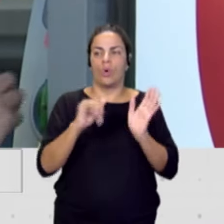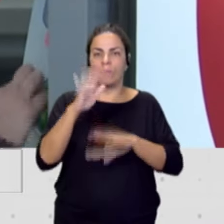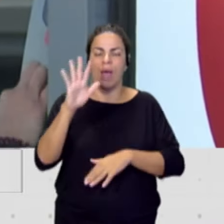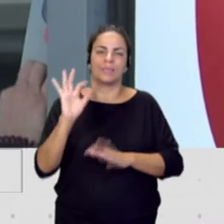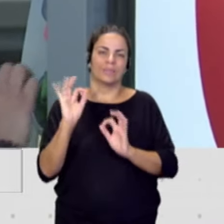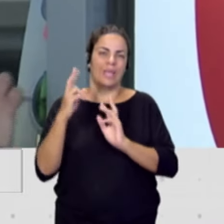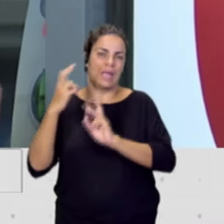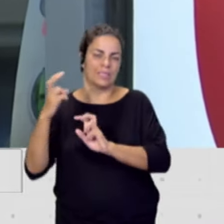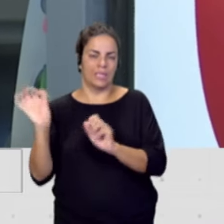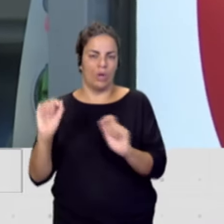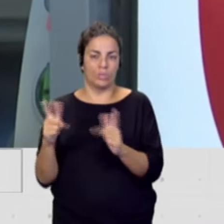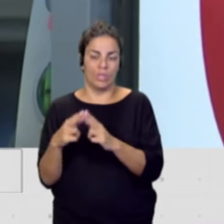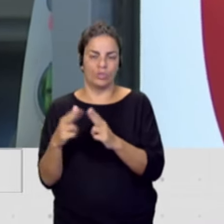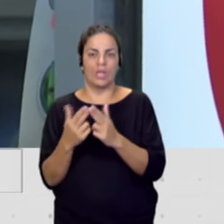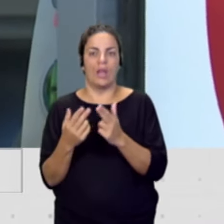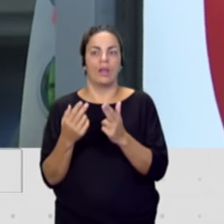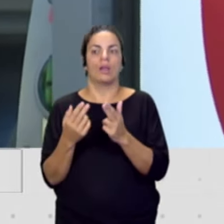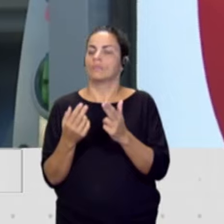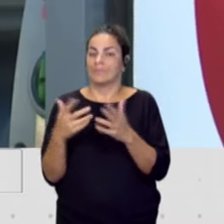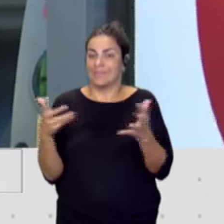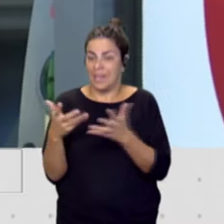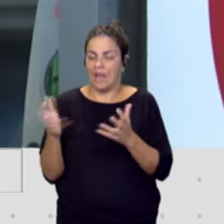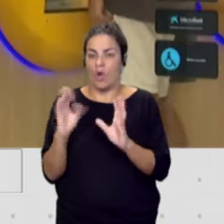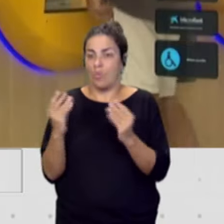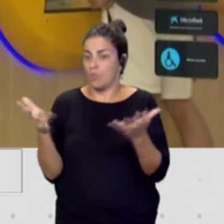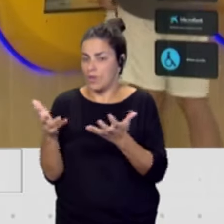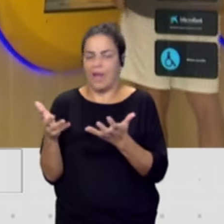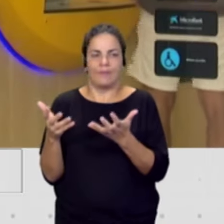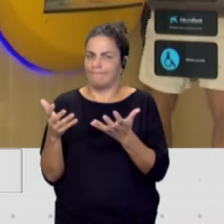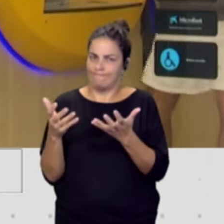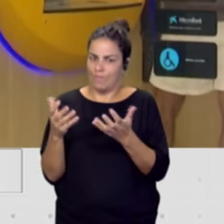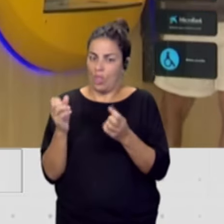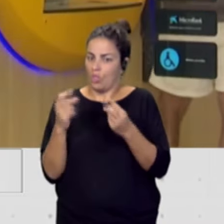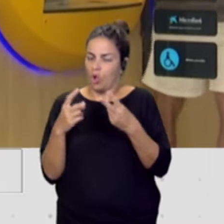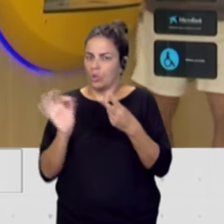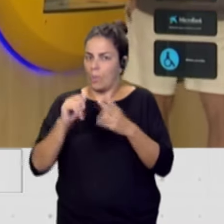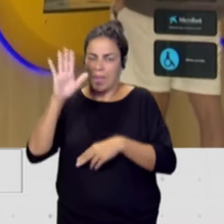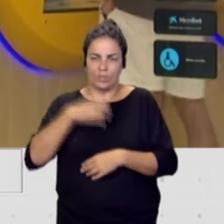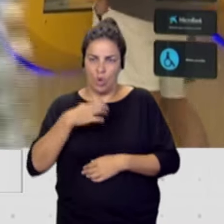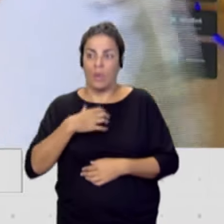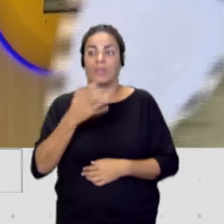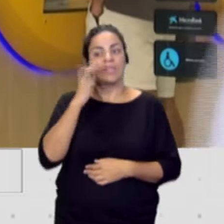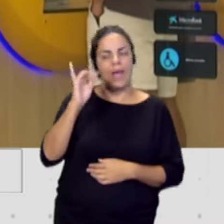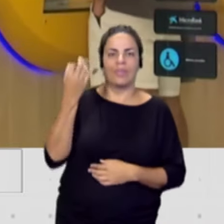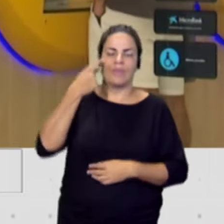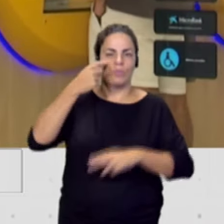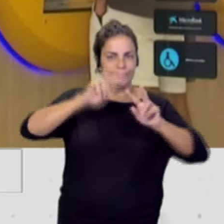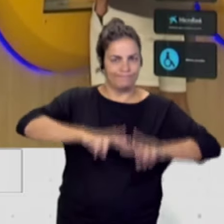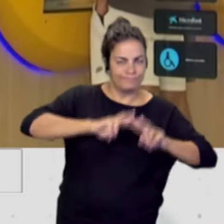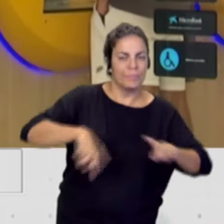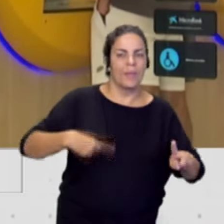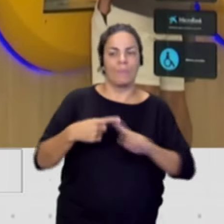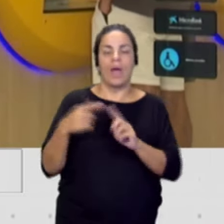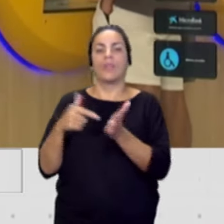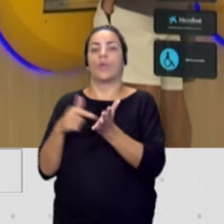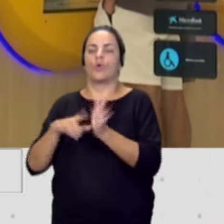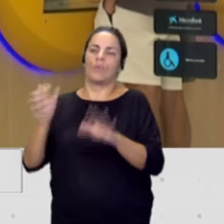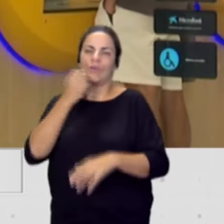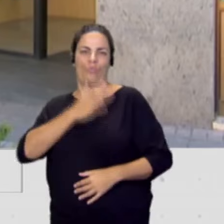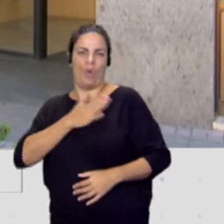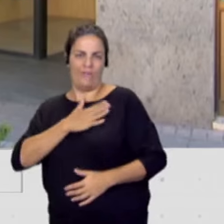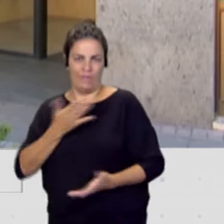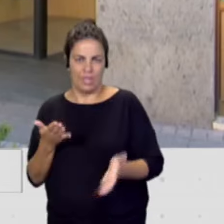caso de tenerla se podría estudiar su presentación o no, que sea un deudor de buena fe, un concepto muy amplio, pero que nosotros vamos a ayudar